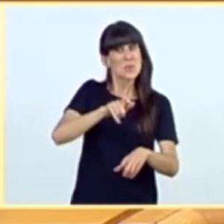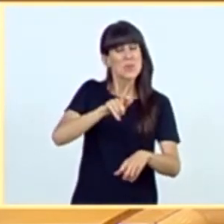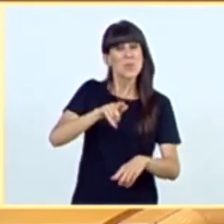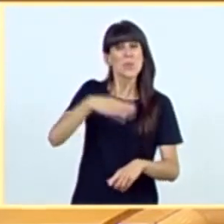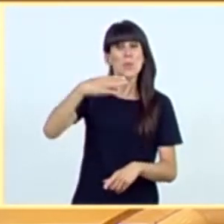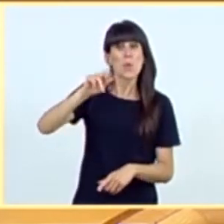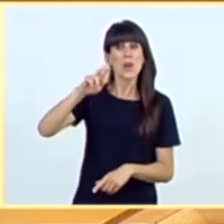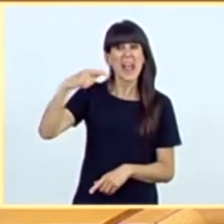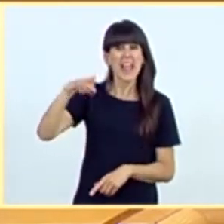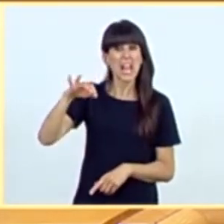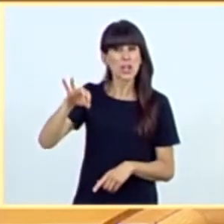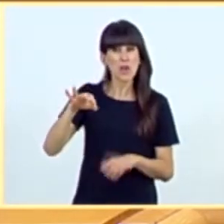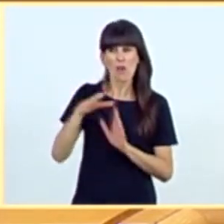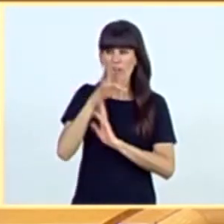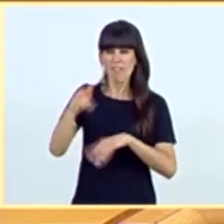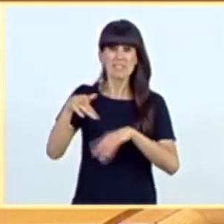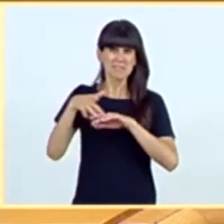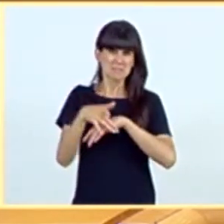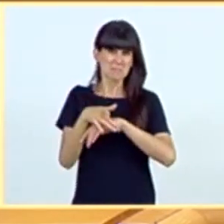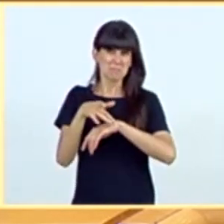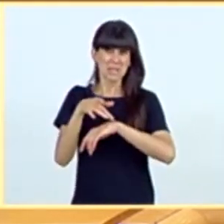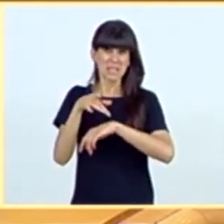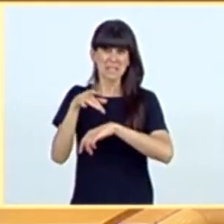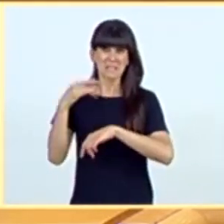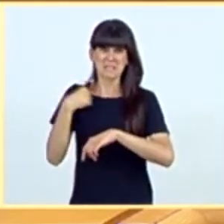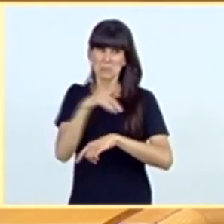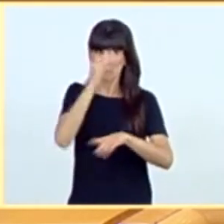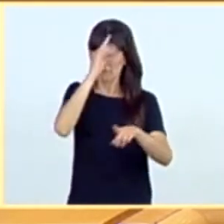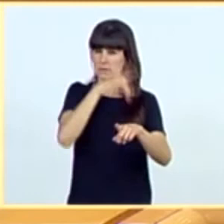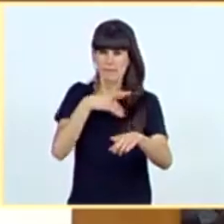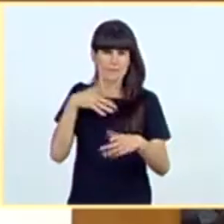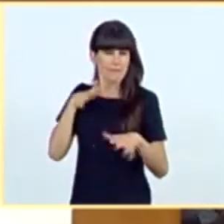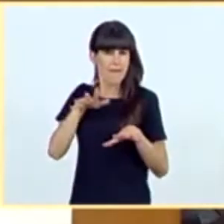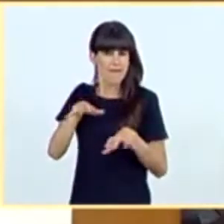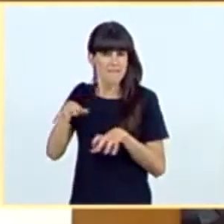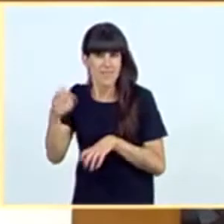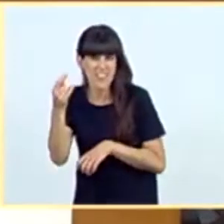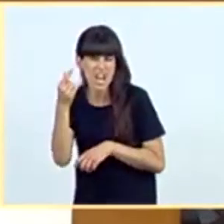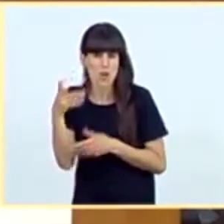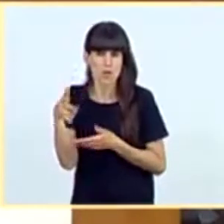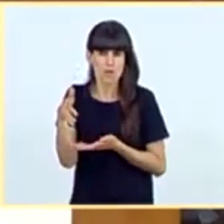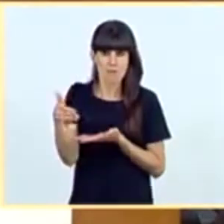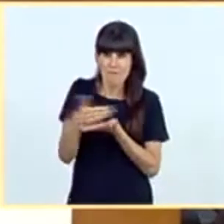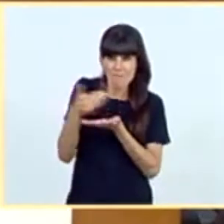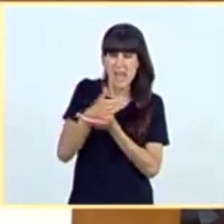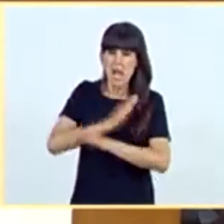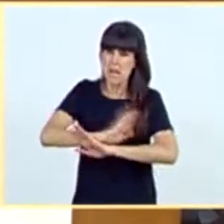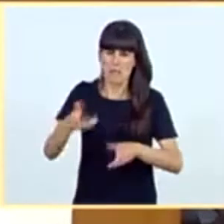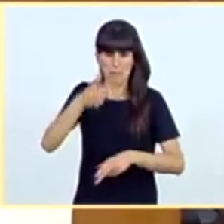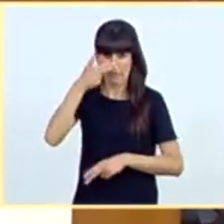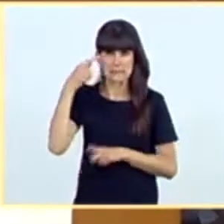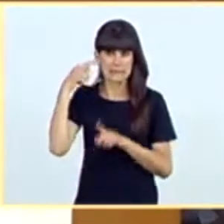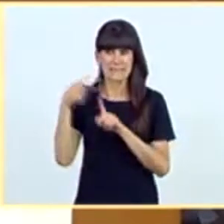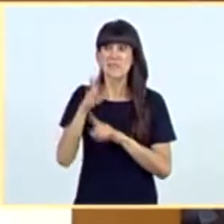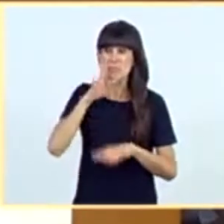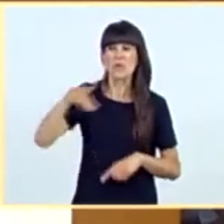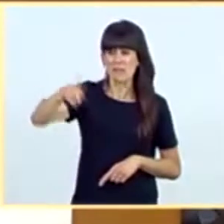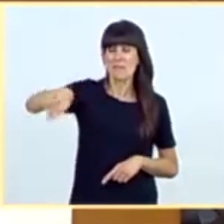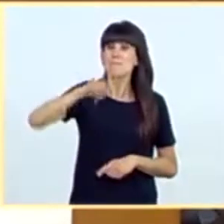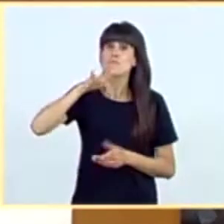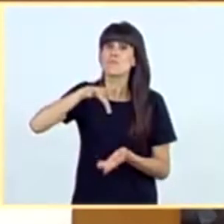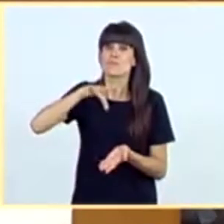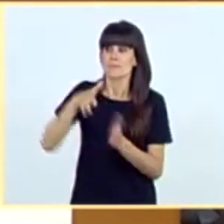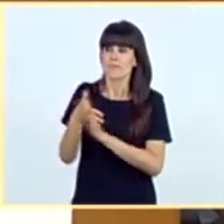ustedes pusieron a medicalizar las residencias? En forrarse. Porque esos son ustedes, los que cuando tocan